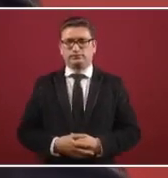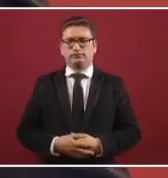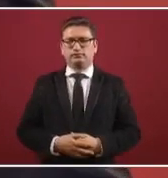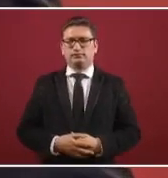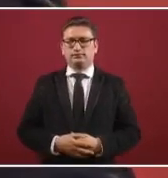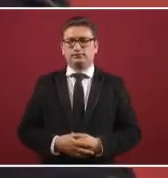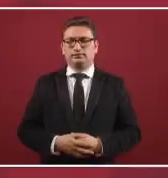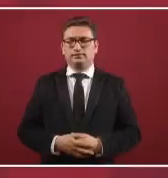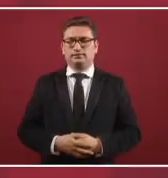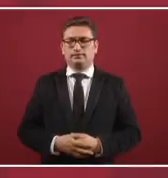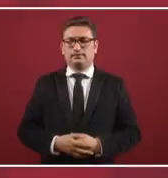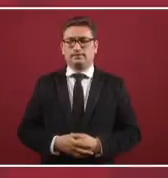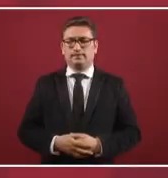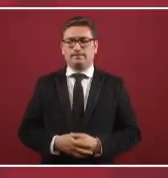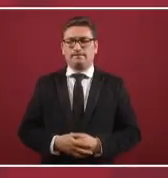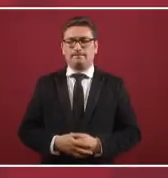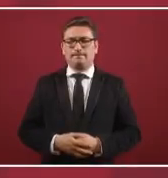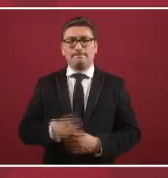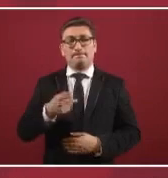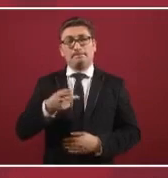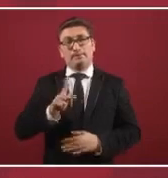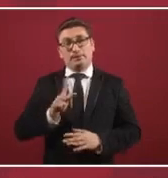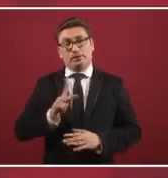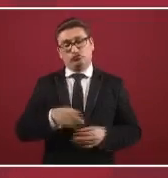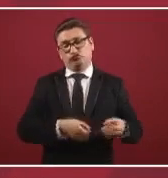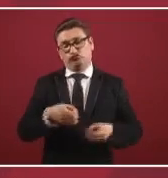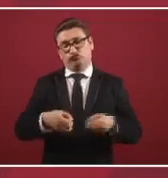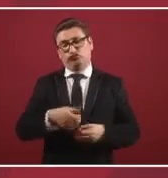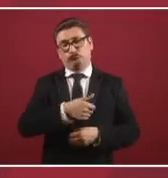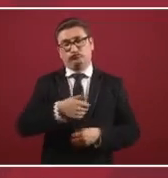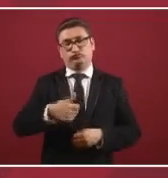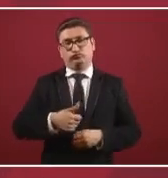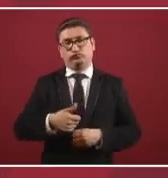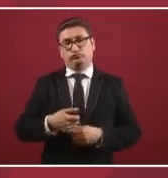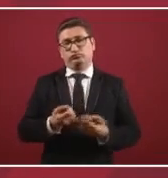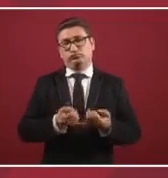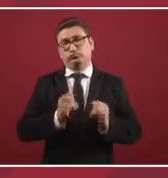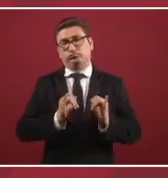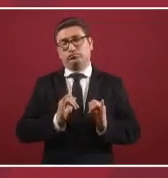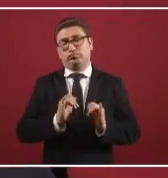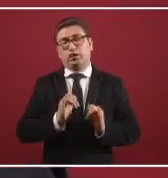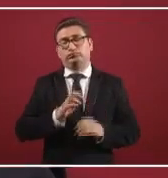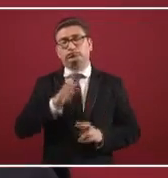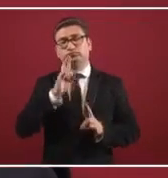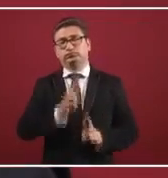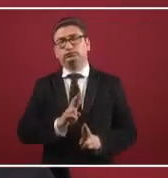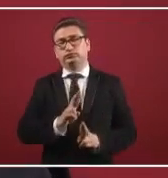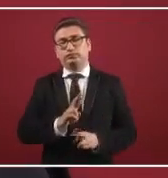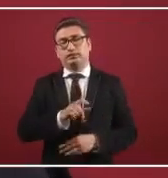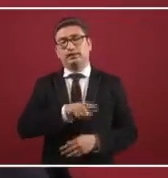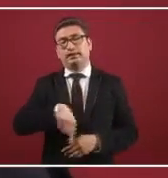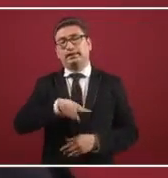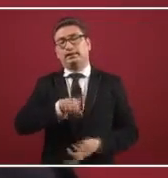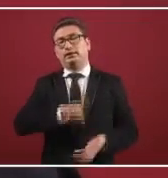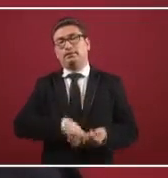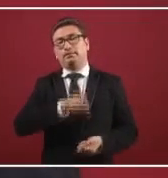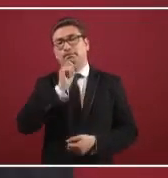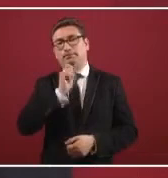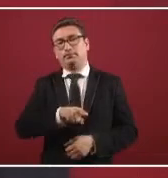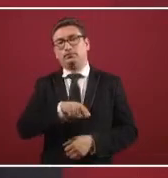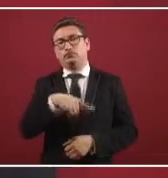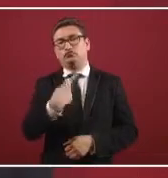pero con respeto a su autonomía. Ellos mismos van a tener